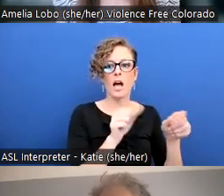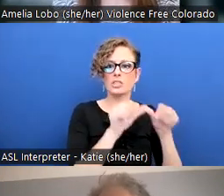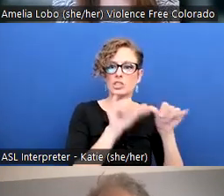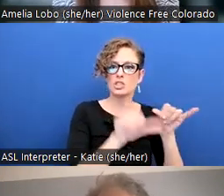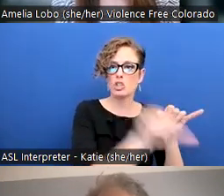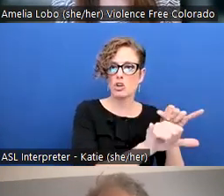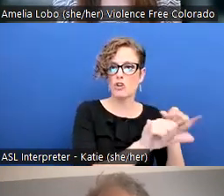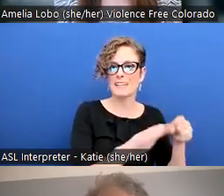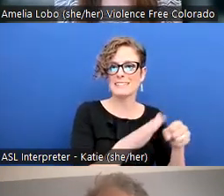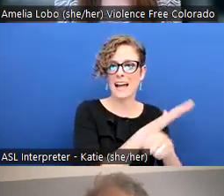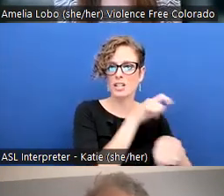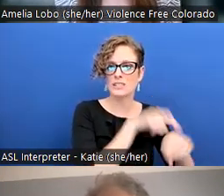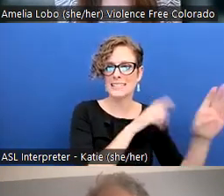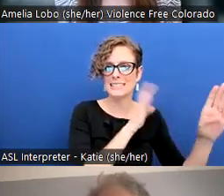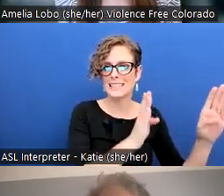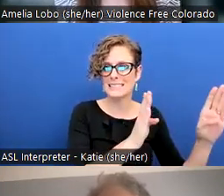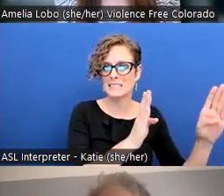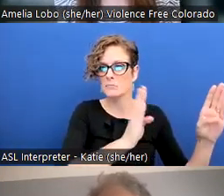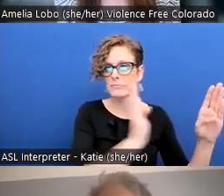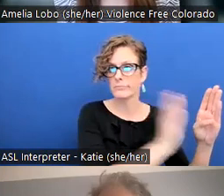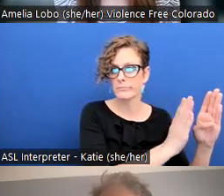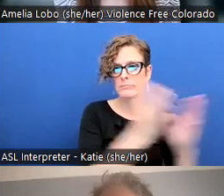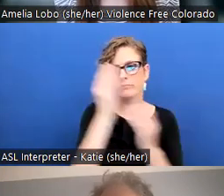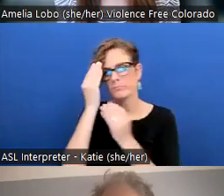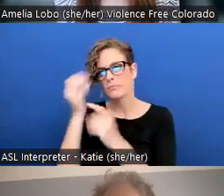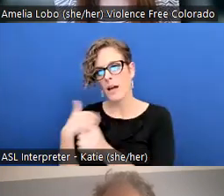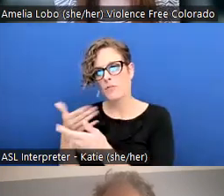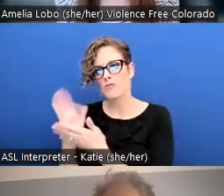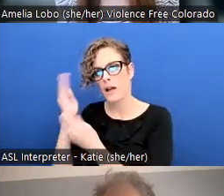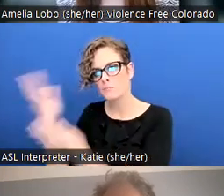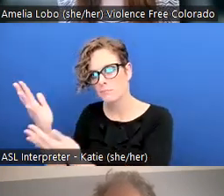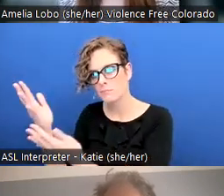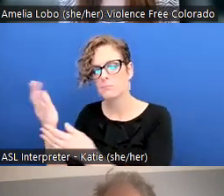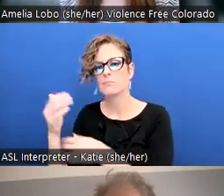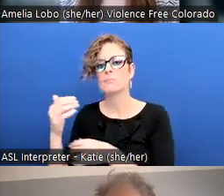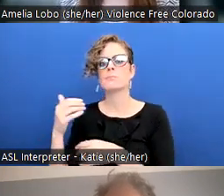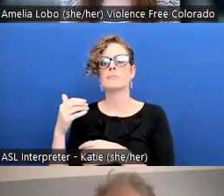infractor no cumple toda su sentencia.